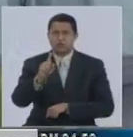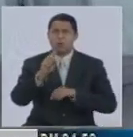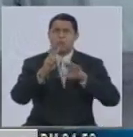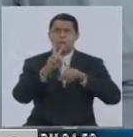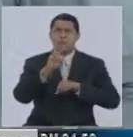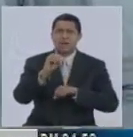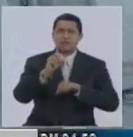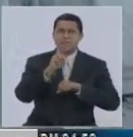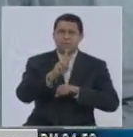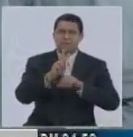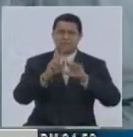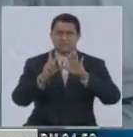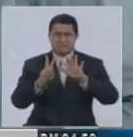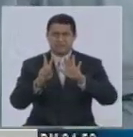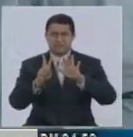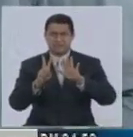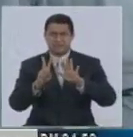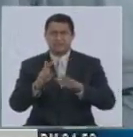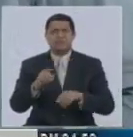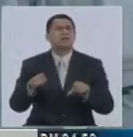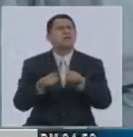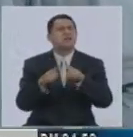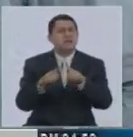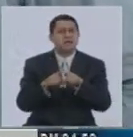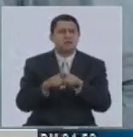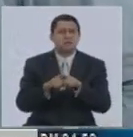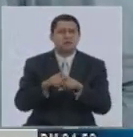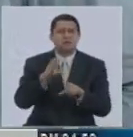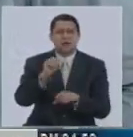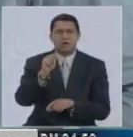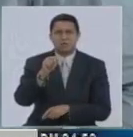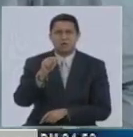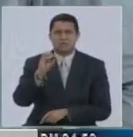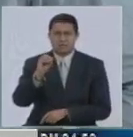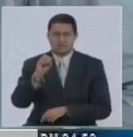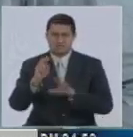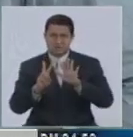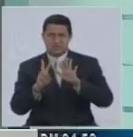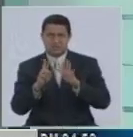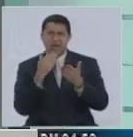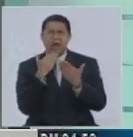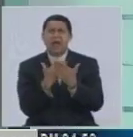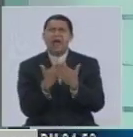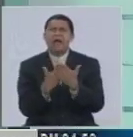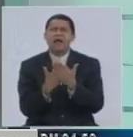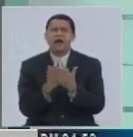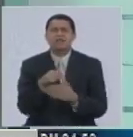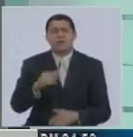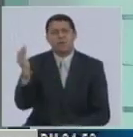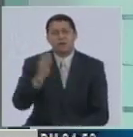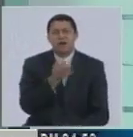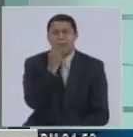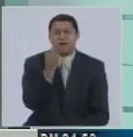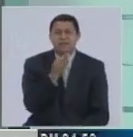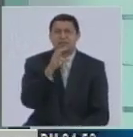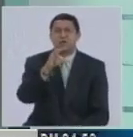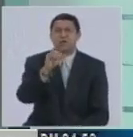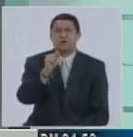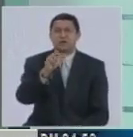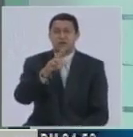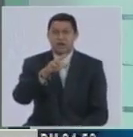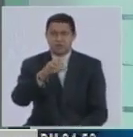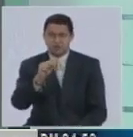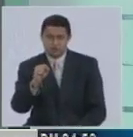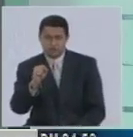0414-921-2027, y el Snapchat, que es igual, CACUNA07. Bien, gracias por acompañarme la tarde de hoy. Conversamos con Carlos